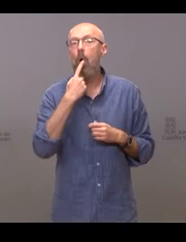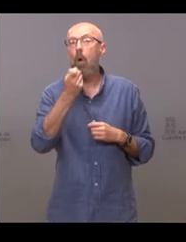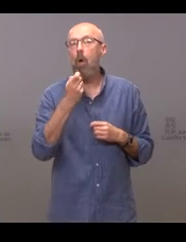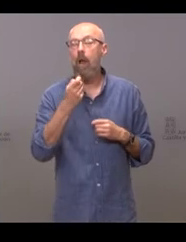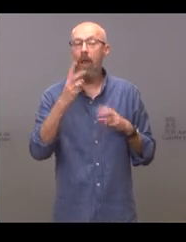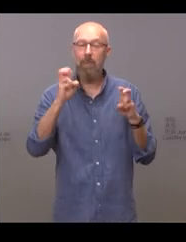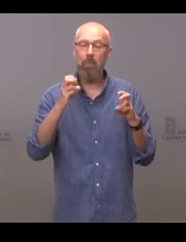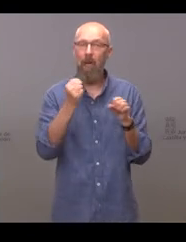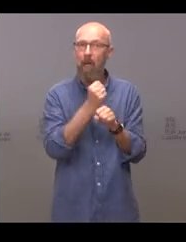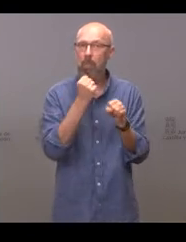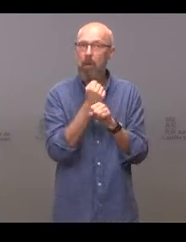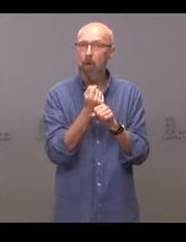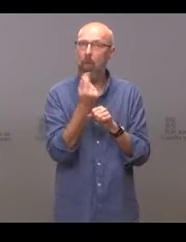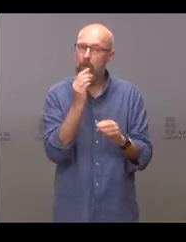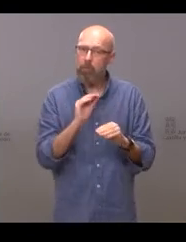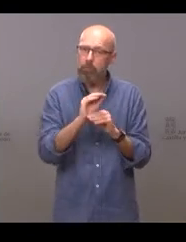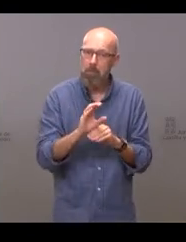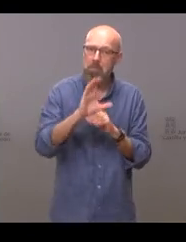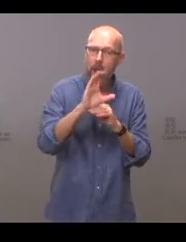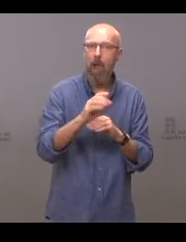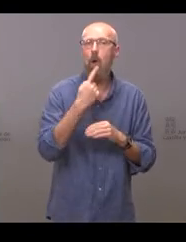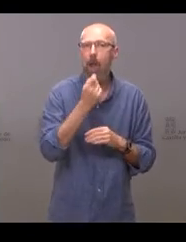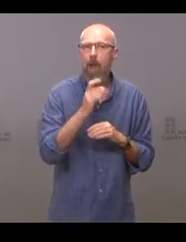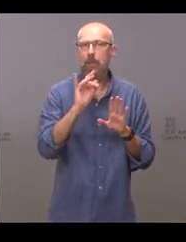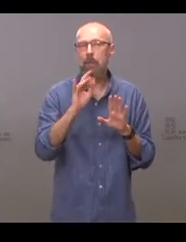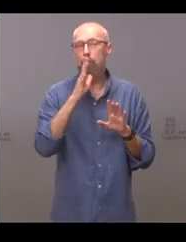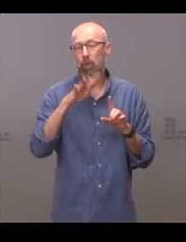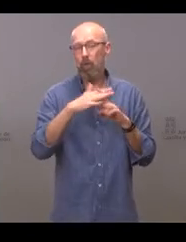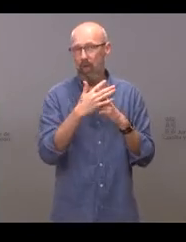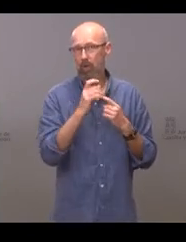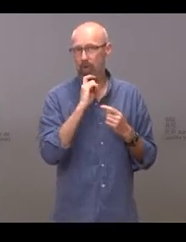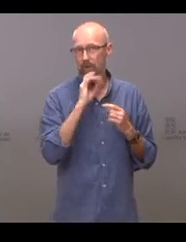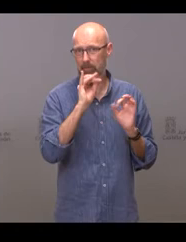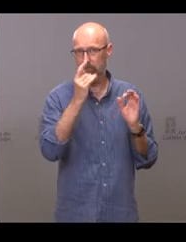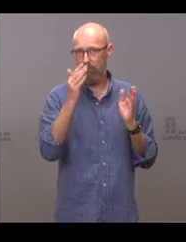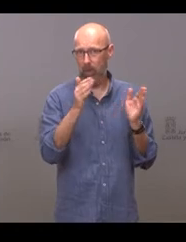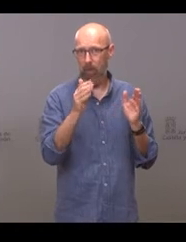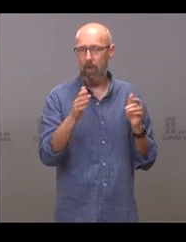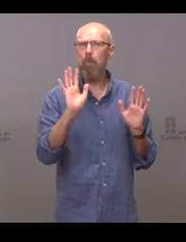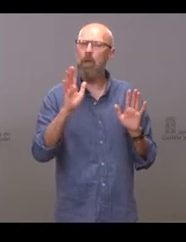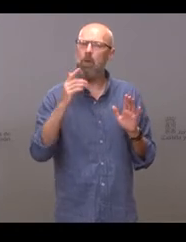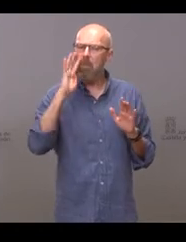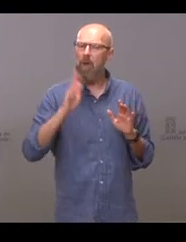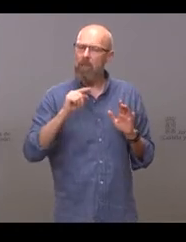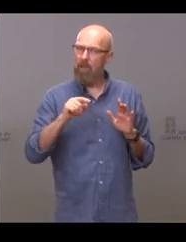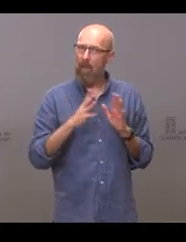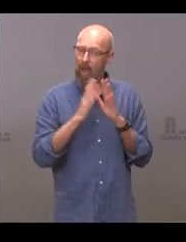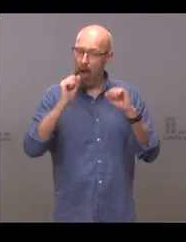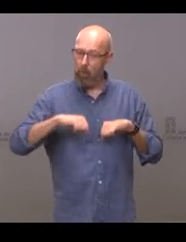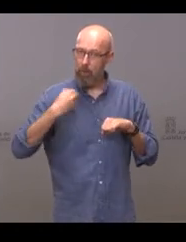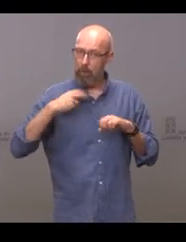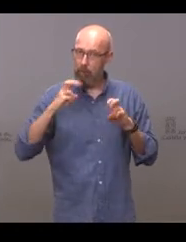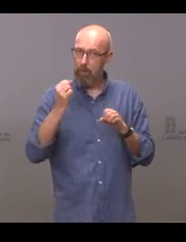en un momento de dificultad pero nos parece que en este primer acuerdo de este primer año en materia de empleo